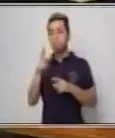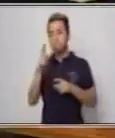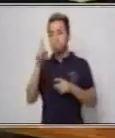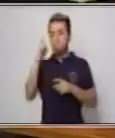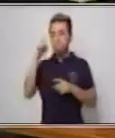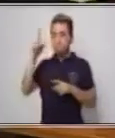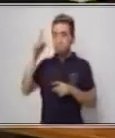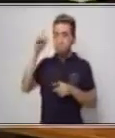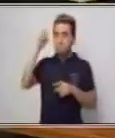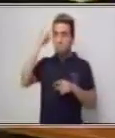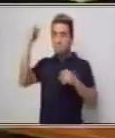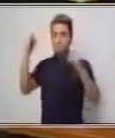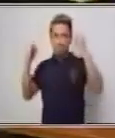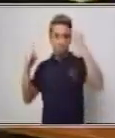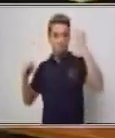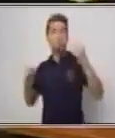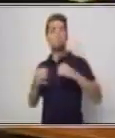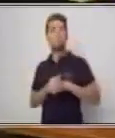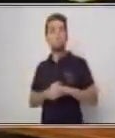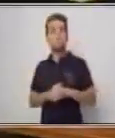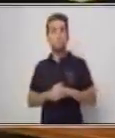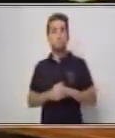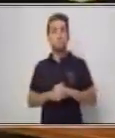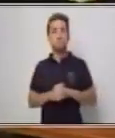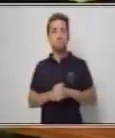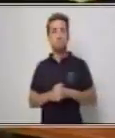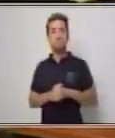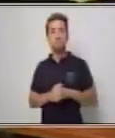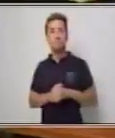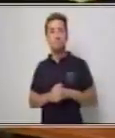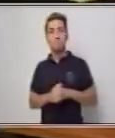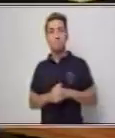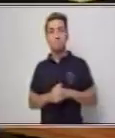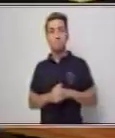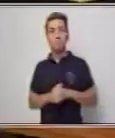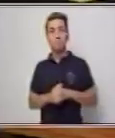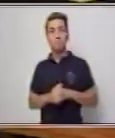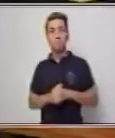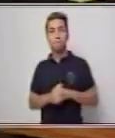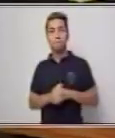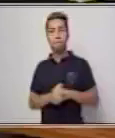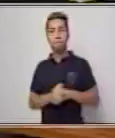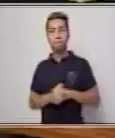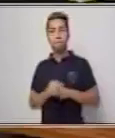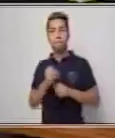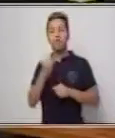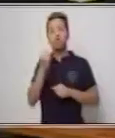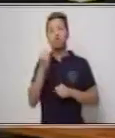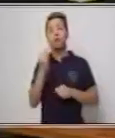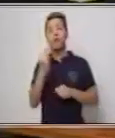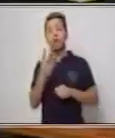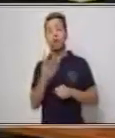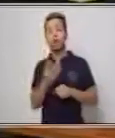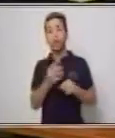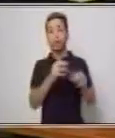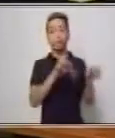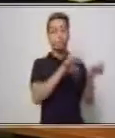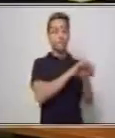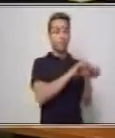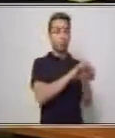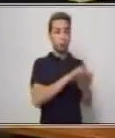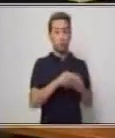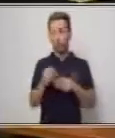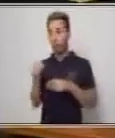Por ejemplo, ya tenemos acá que los números, la definición de los números primos y la definición de los